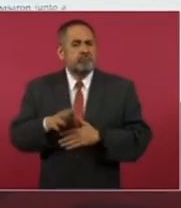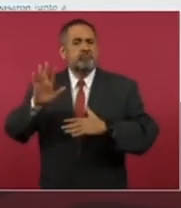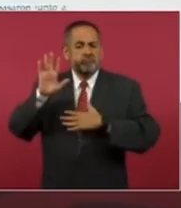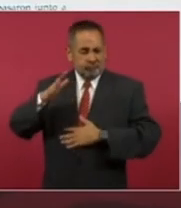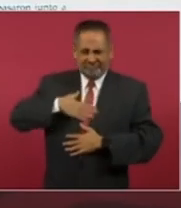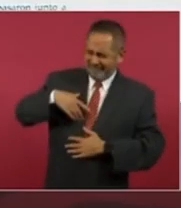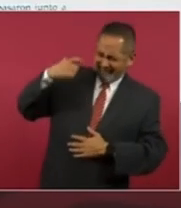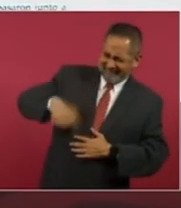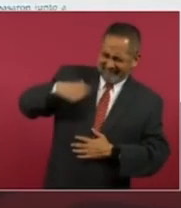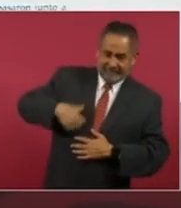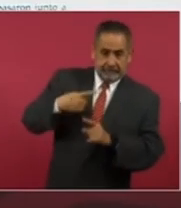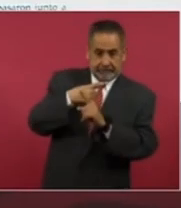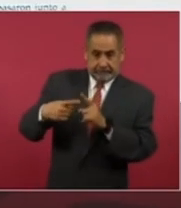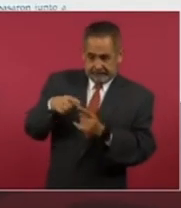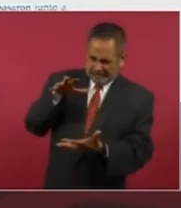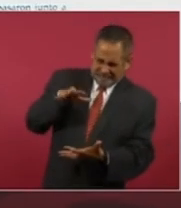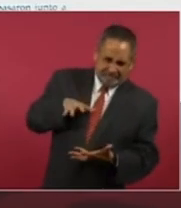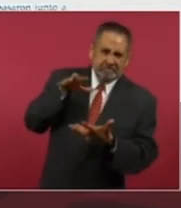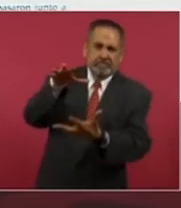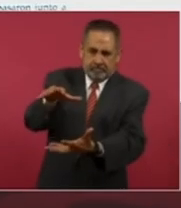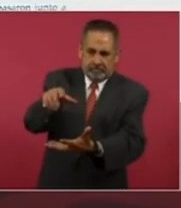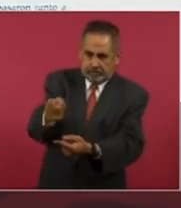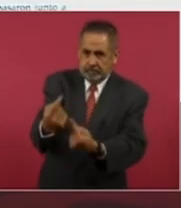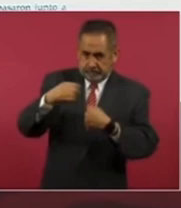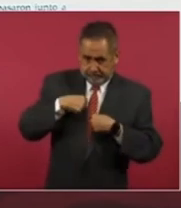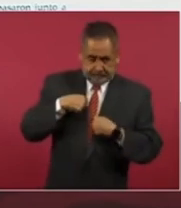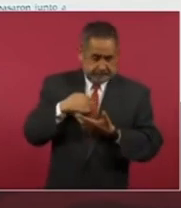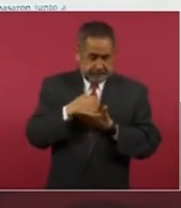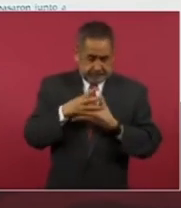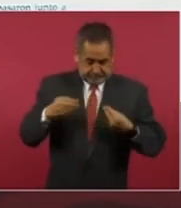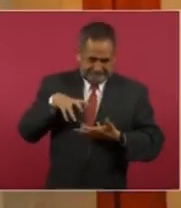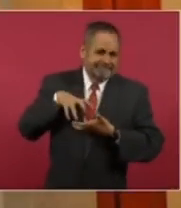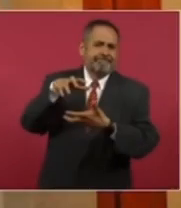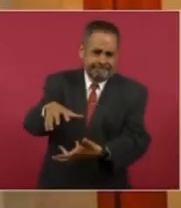mitad de lo que poseía a quien fuera capaz de curarle.